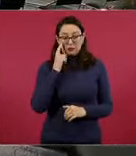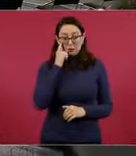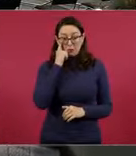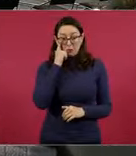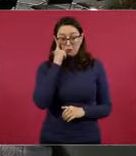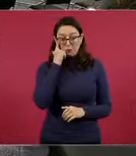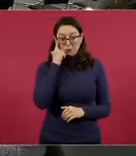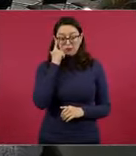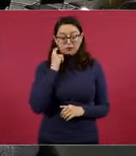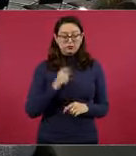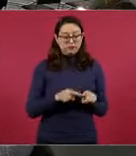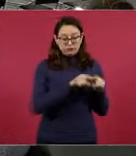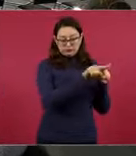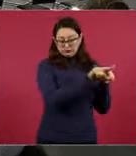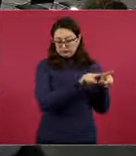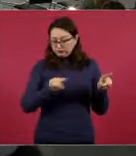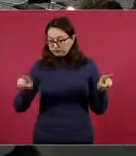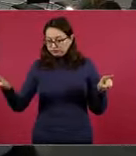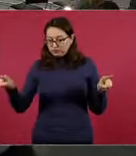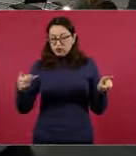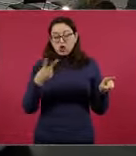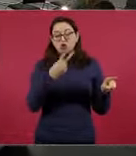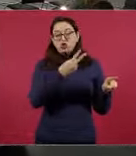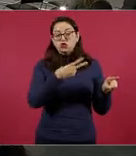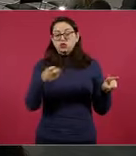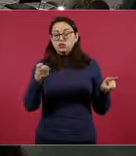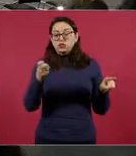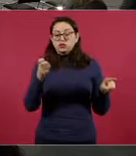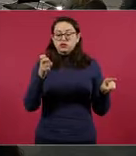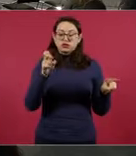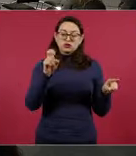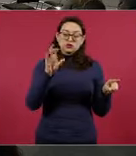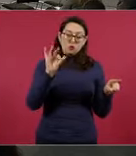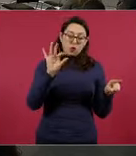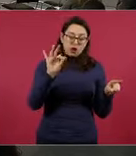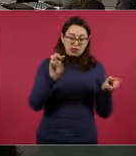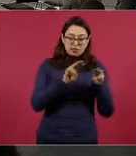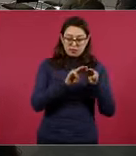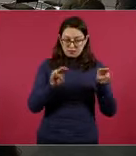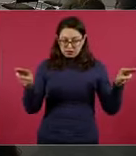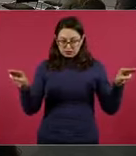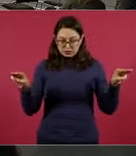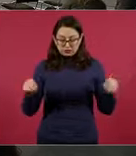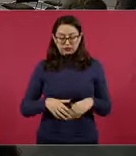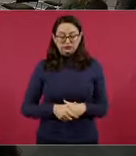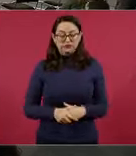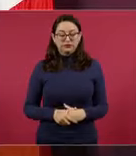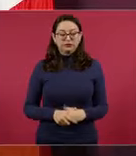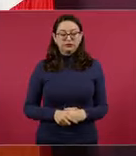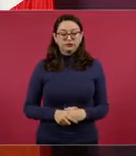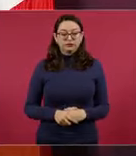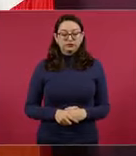es un claro de 220, 240 metros.